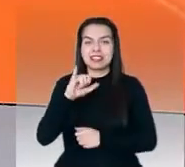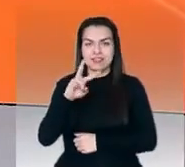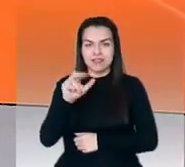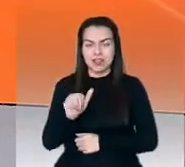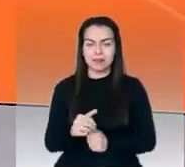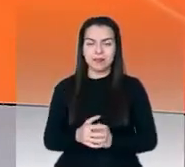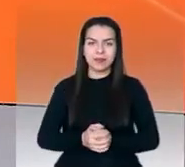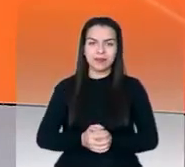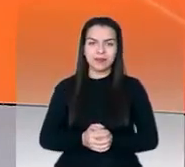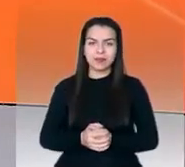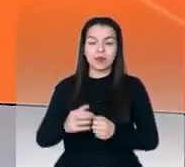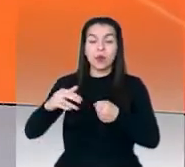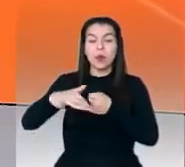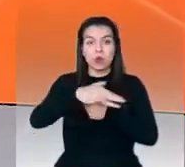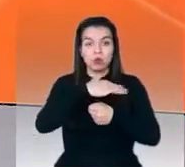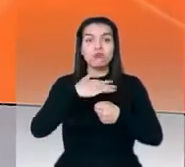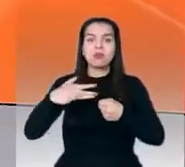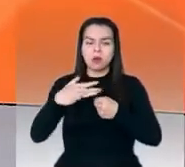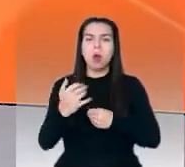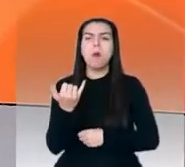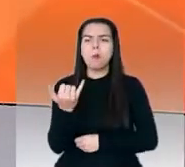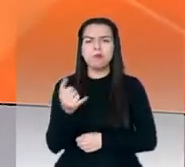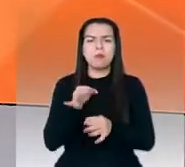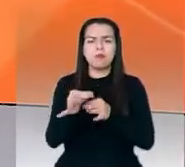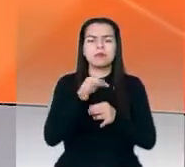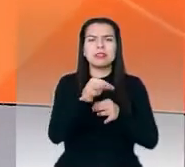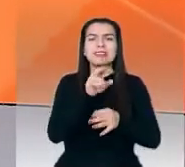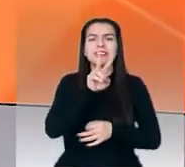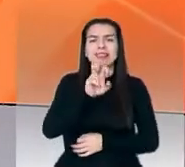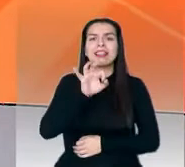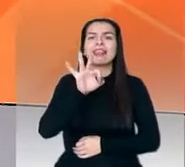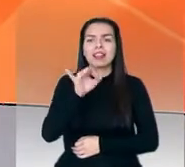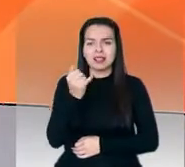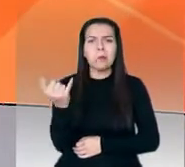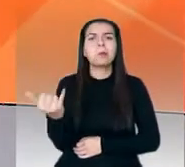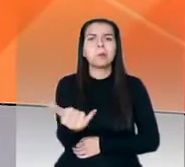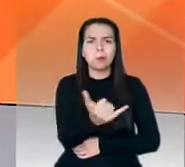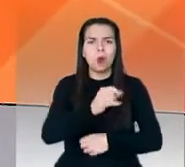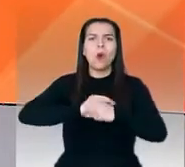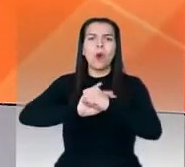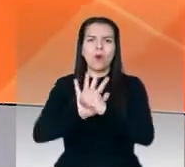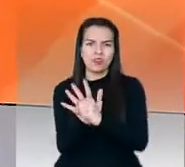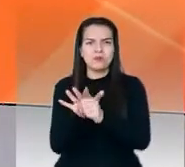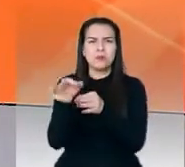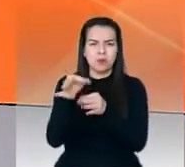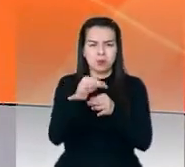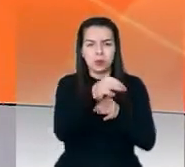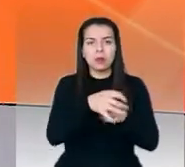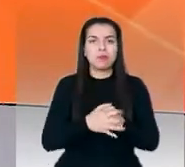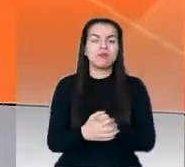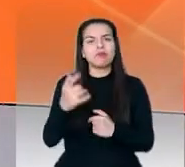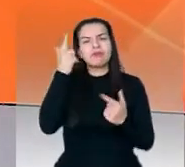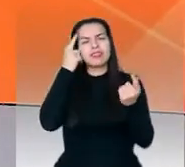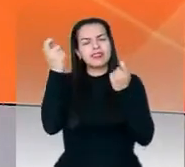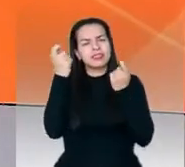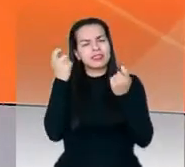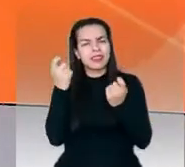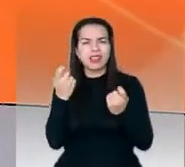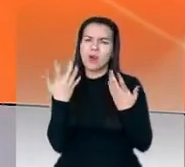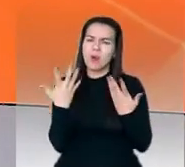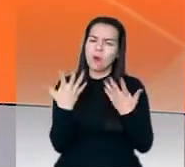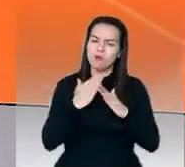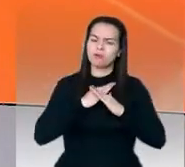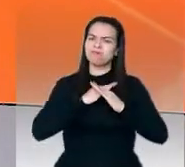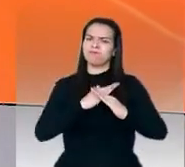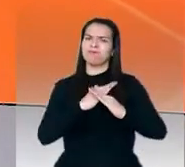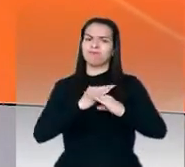Cundinamarca, aunque tiene 73 municipios con contagios de coronavirus, ha logrado a través de una estrategia hacerle frente a la pandemia y